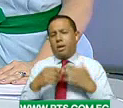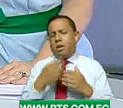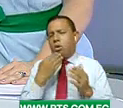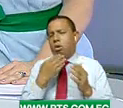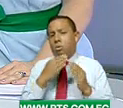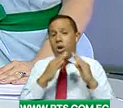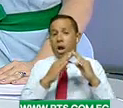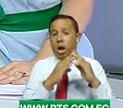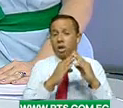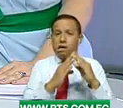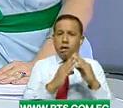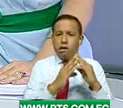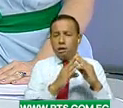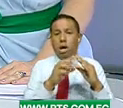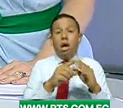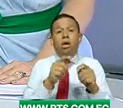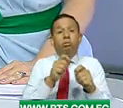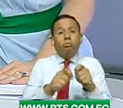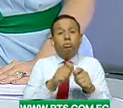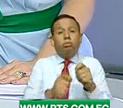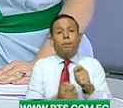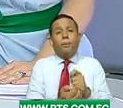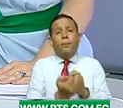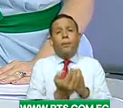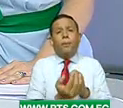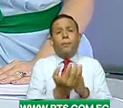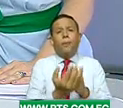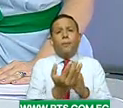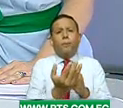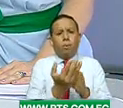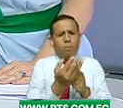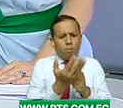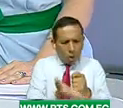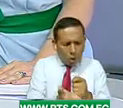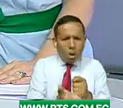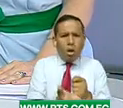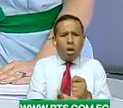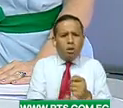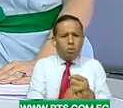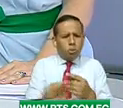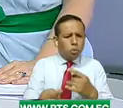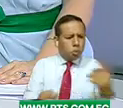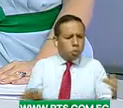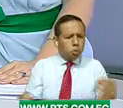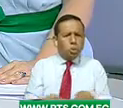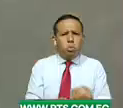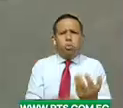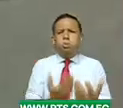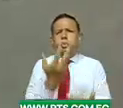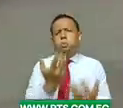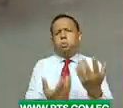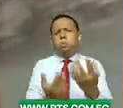encendida habría provocado el fuego que destruyó todos los enseres del domicilio.